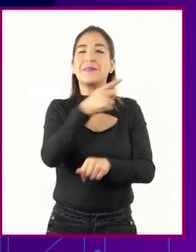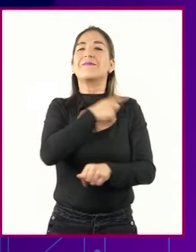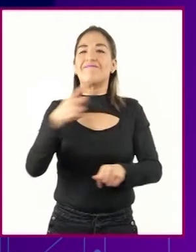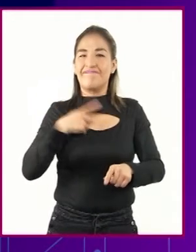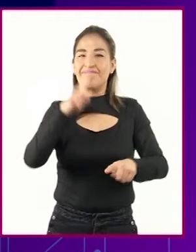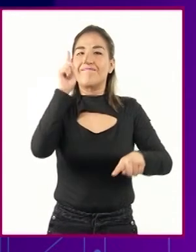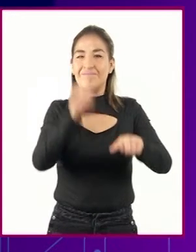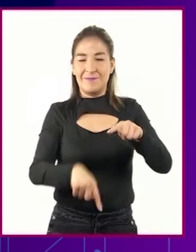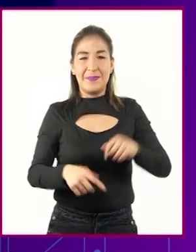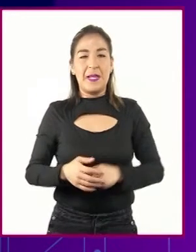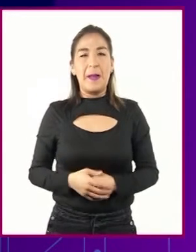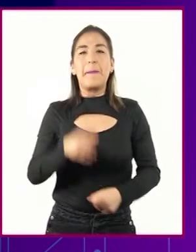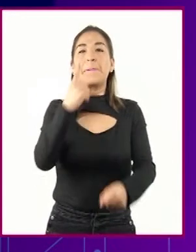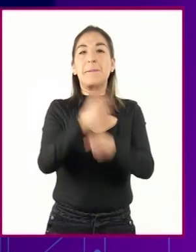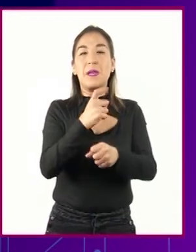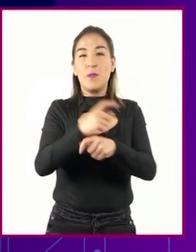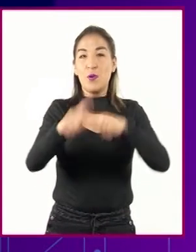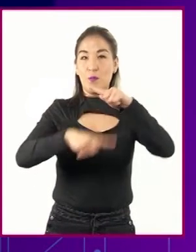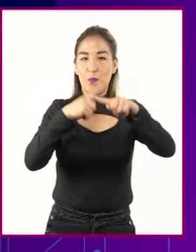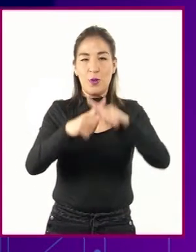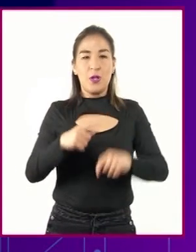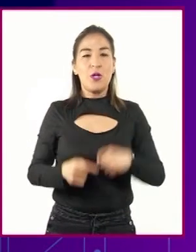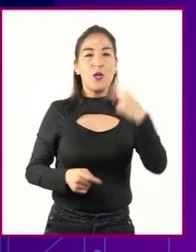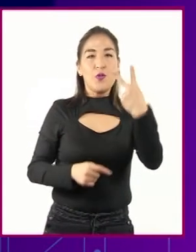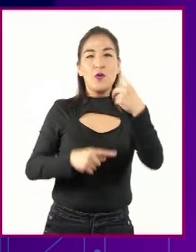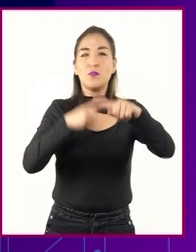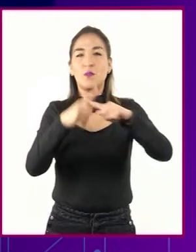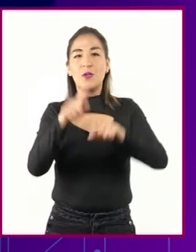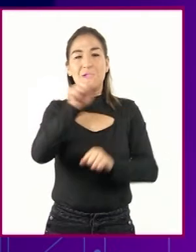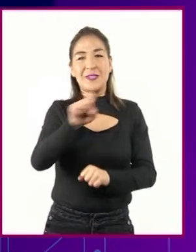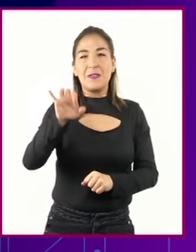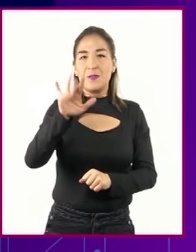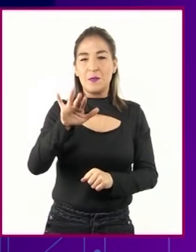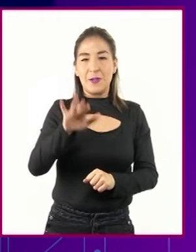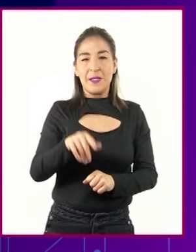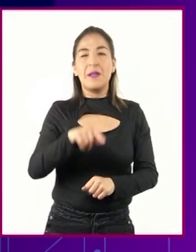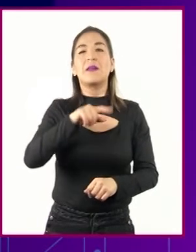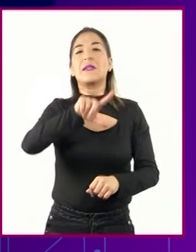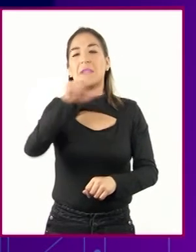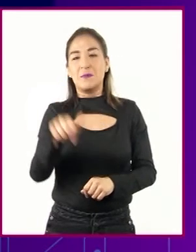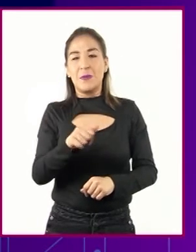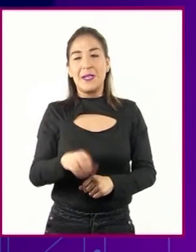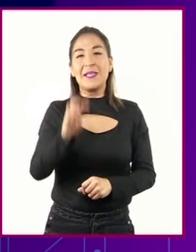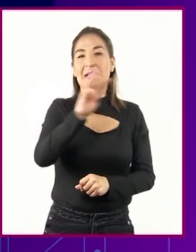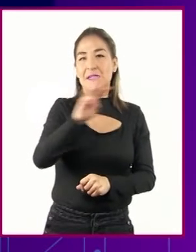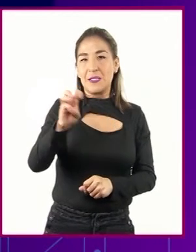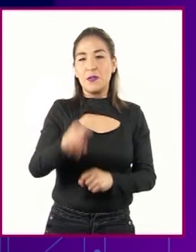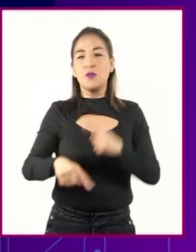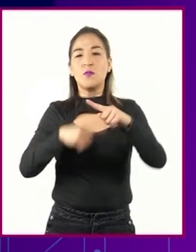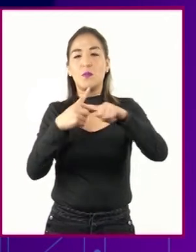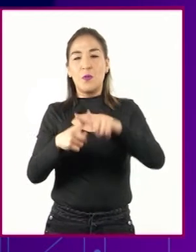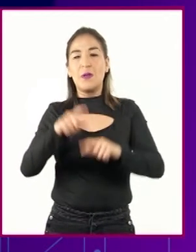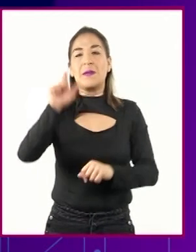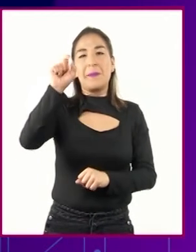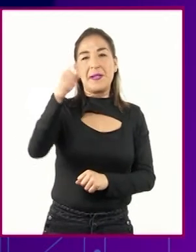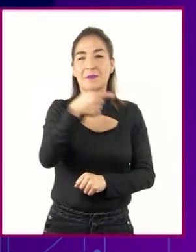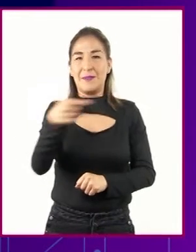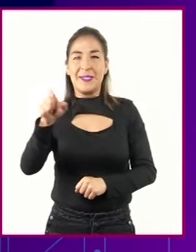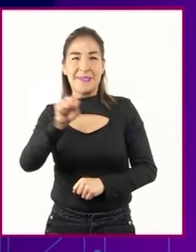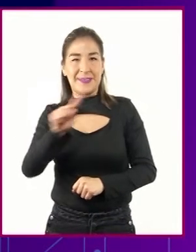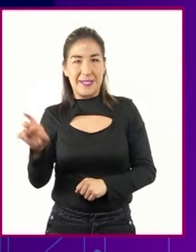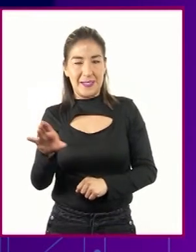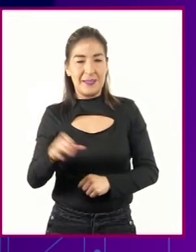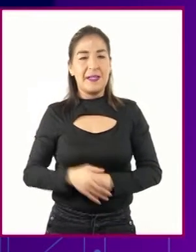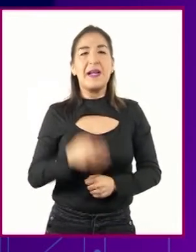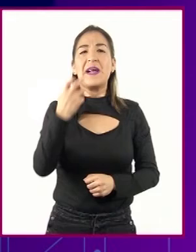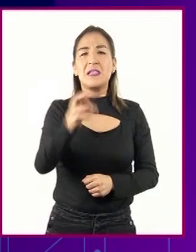En primer lugar, multiplicamos 2 por 150. Y 300 por 20 sobre 100. El resultado de este